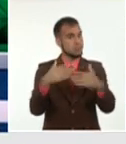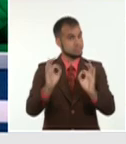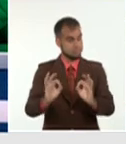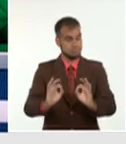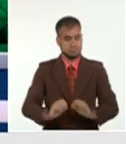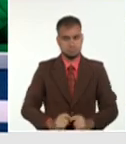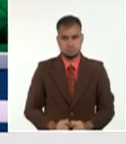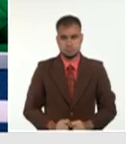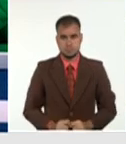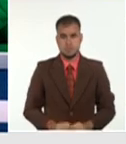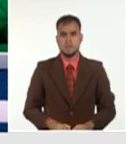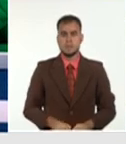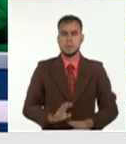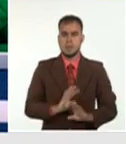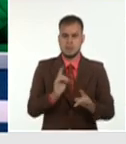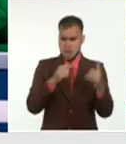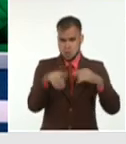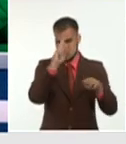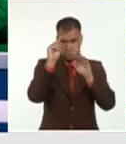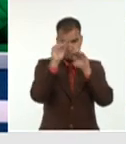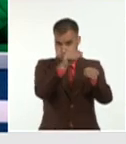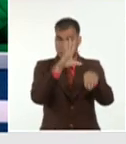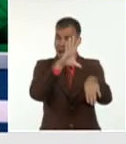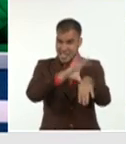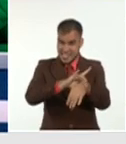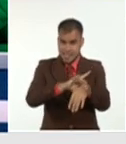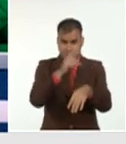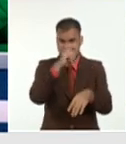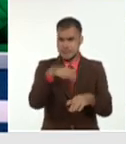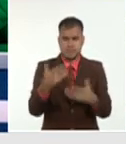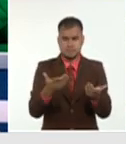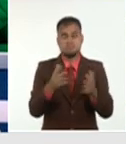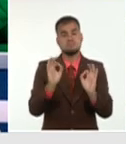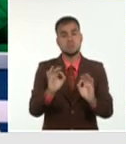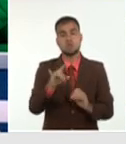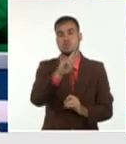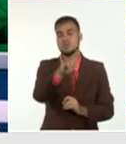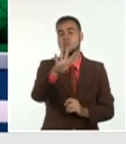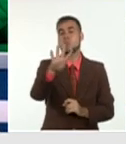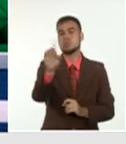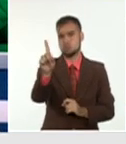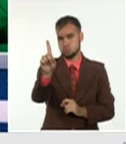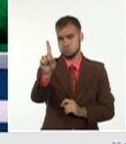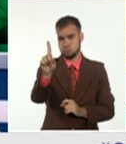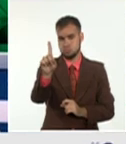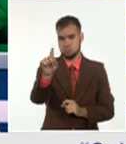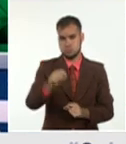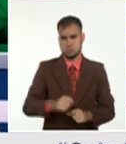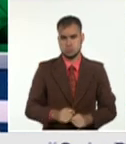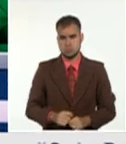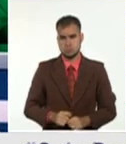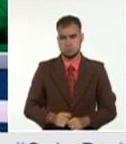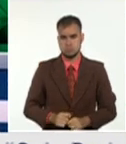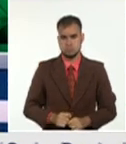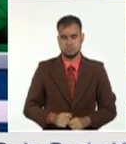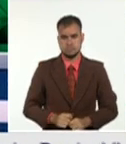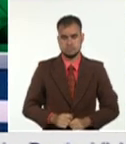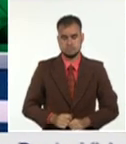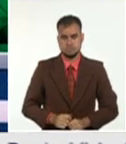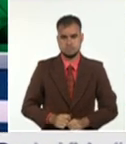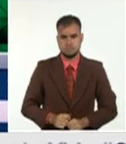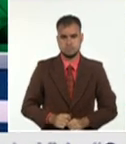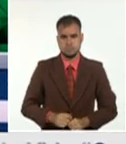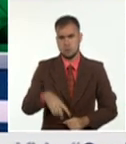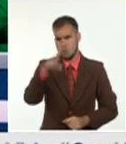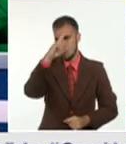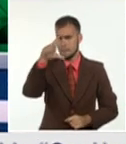Activos, cifra muy elevada, 941 ingresados en el día de hoy. en